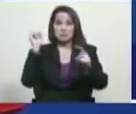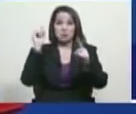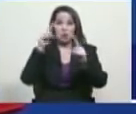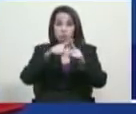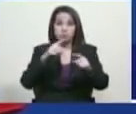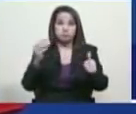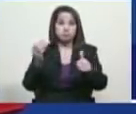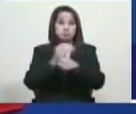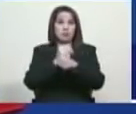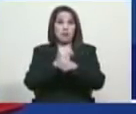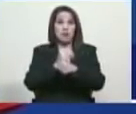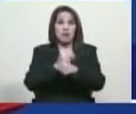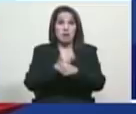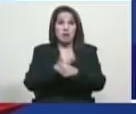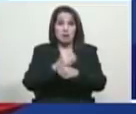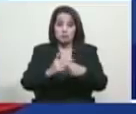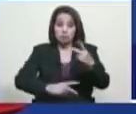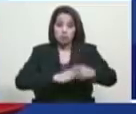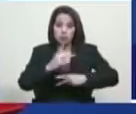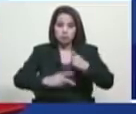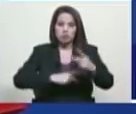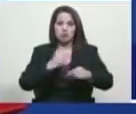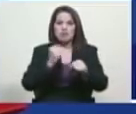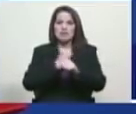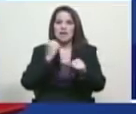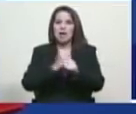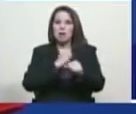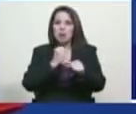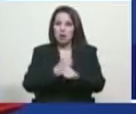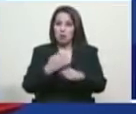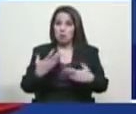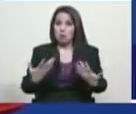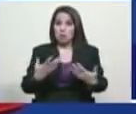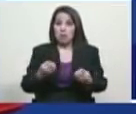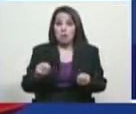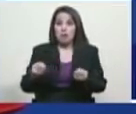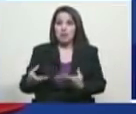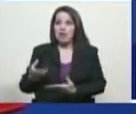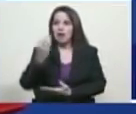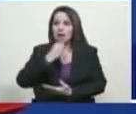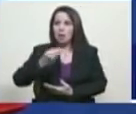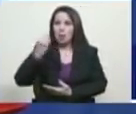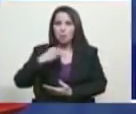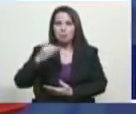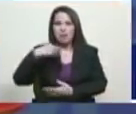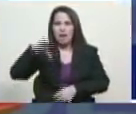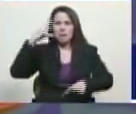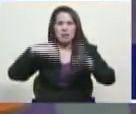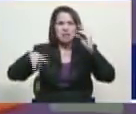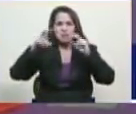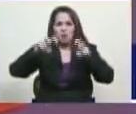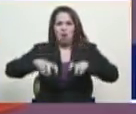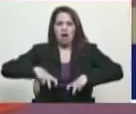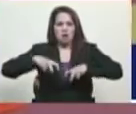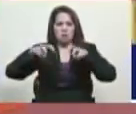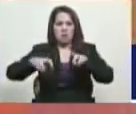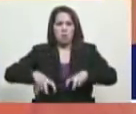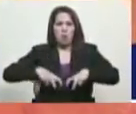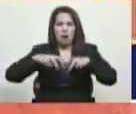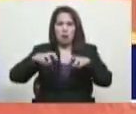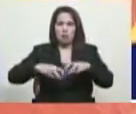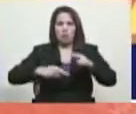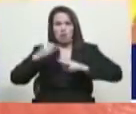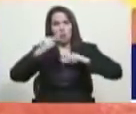formación para el trabajo productivo, para la soberanía alimentaria. Por ello recibimos formación agropecuaria y de